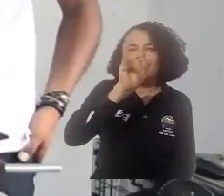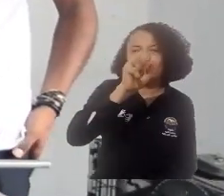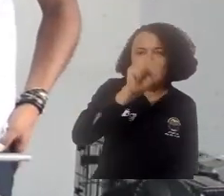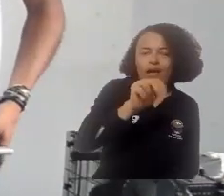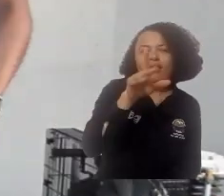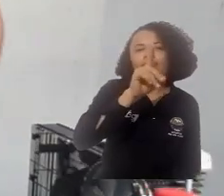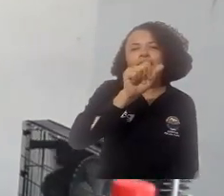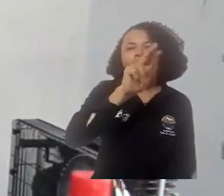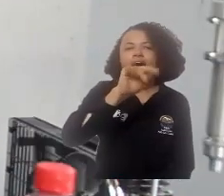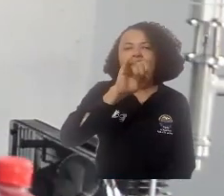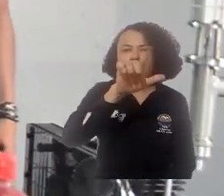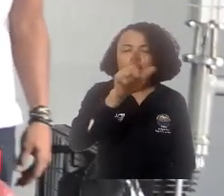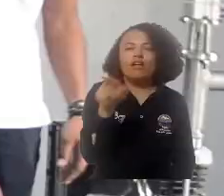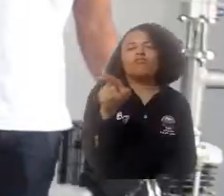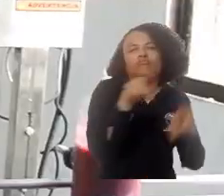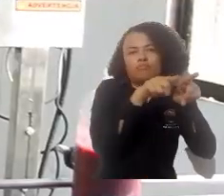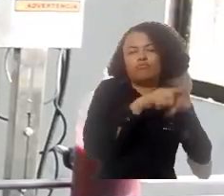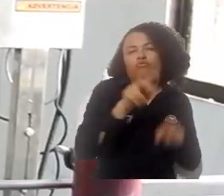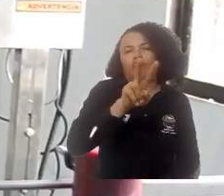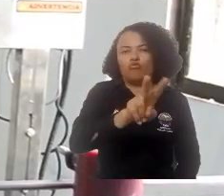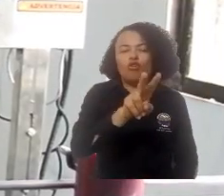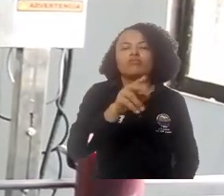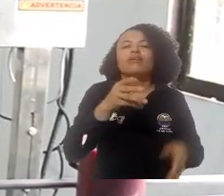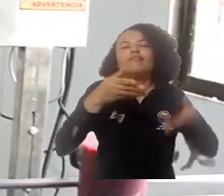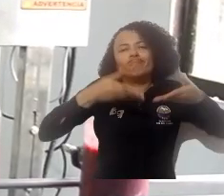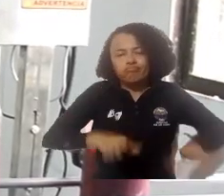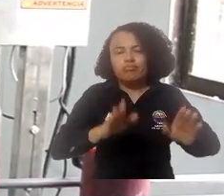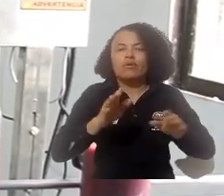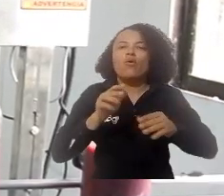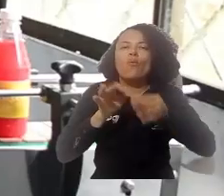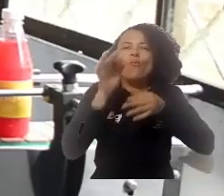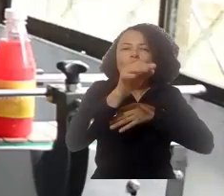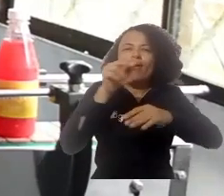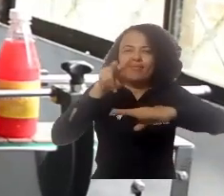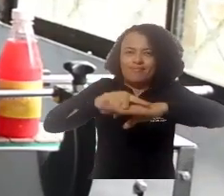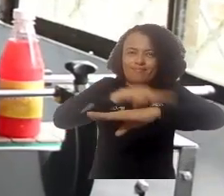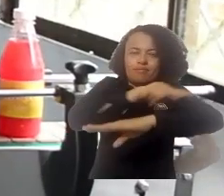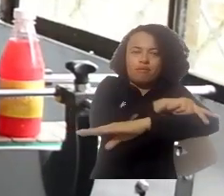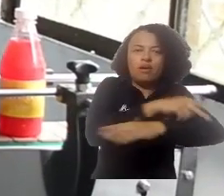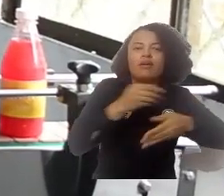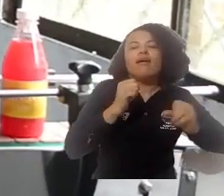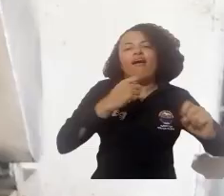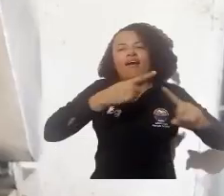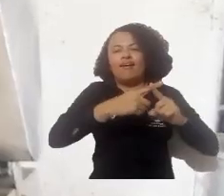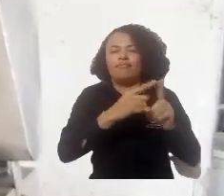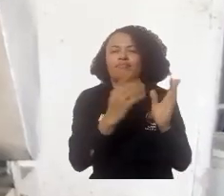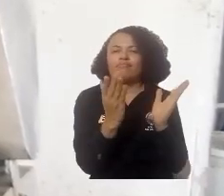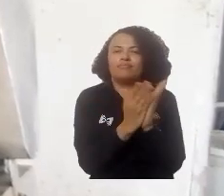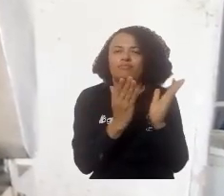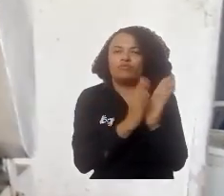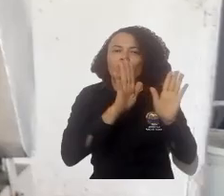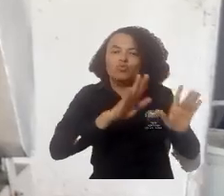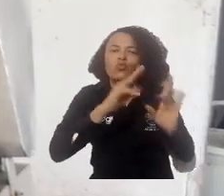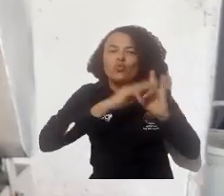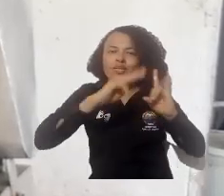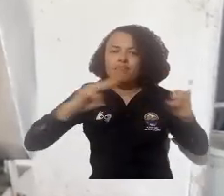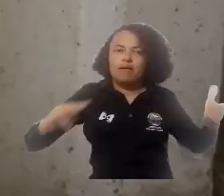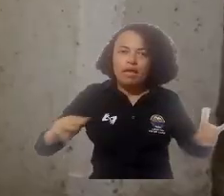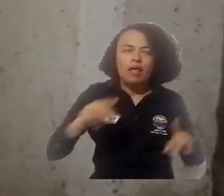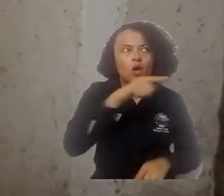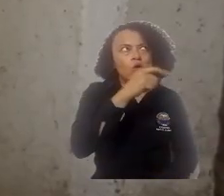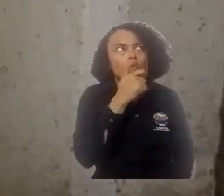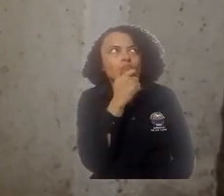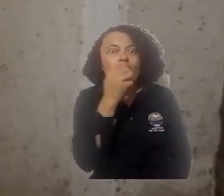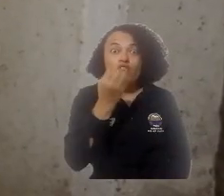dos hermanos nacidos en el municipio de Pibijay y egresados de la Universidad del Magdalena, quienes vieron en esta fruta típica de